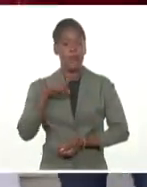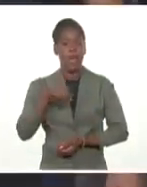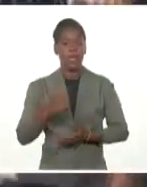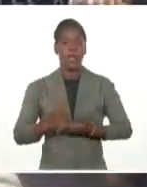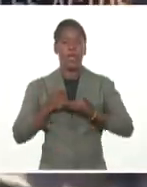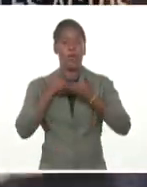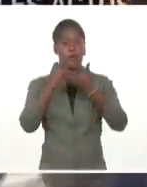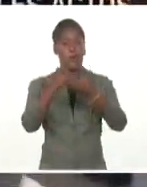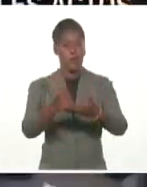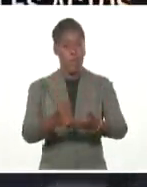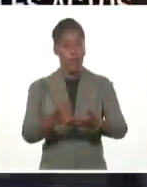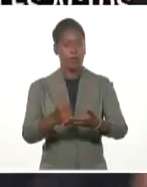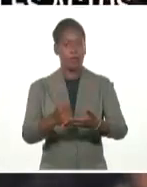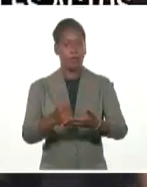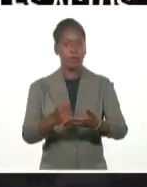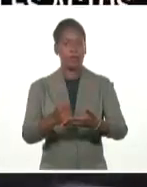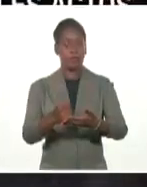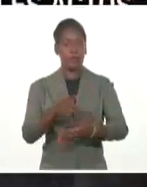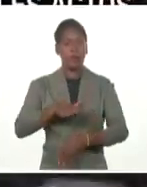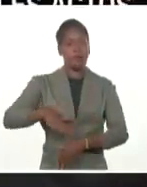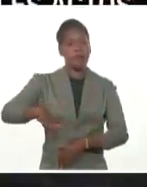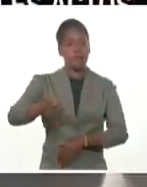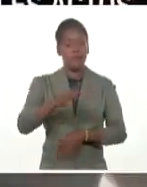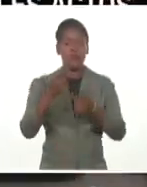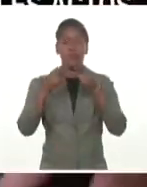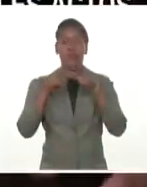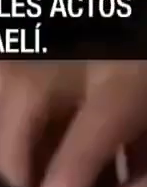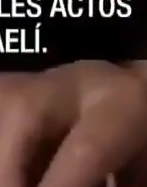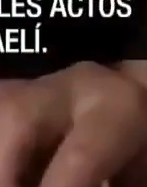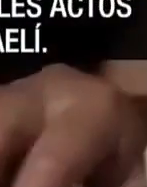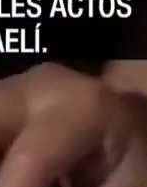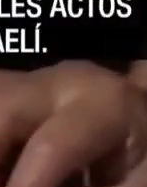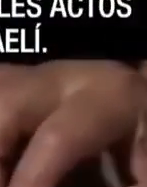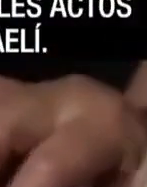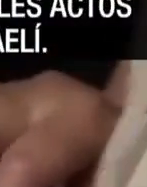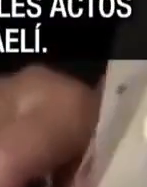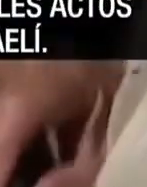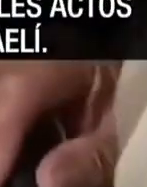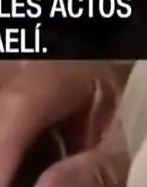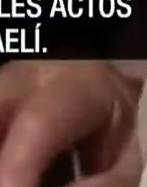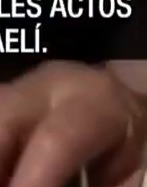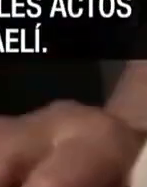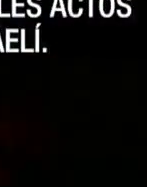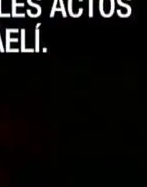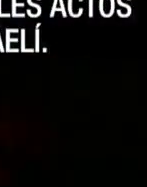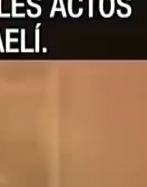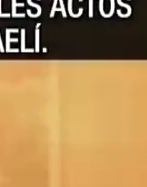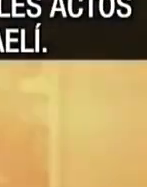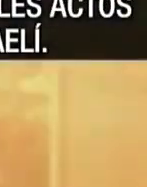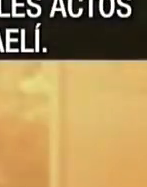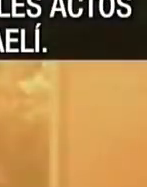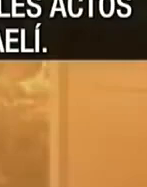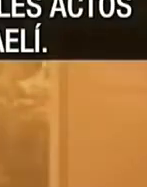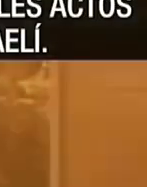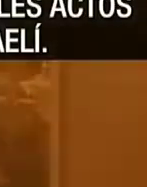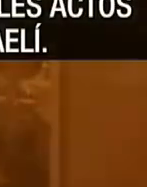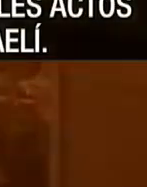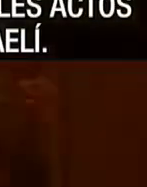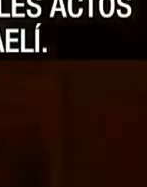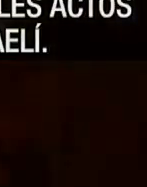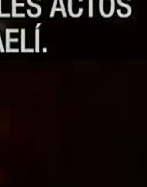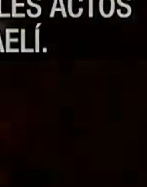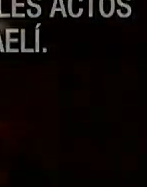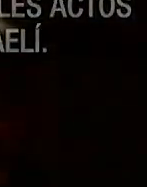obviously under brutal subjugation from the occupation and the pointless acts of terrorism perpetrated